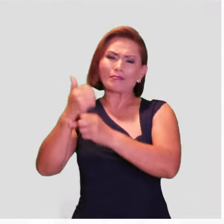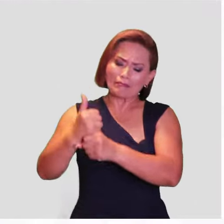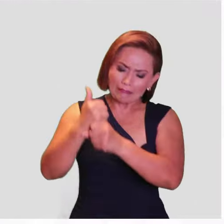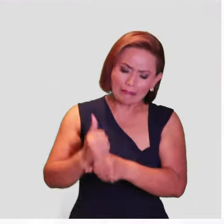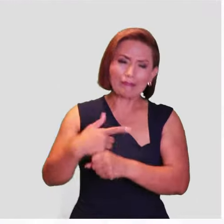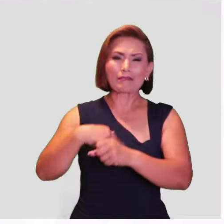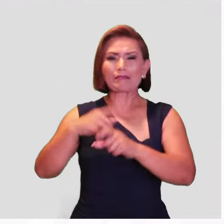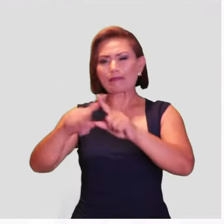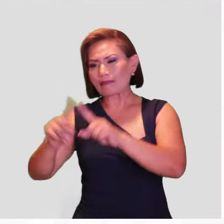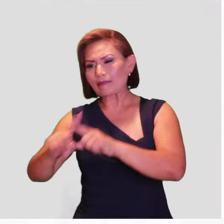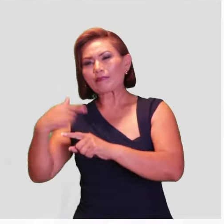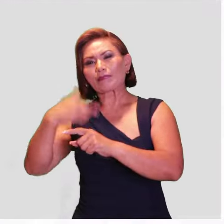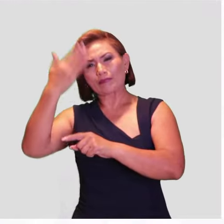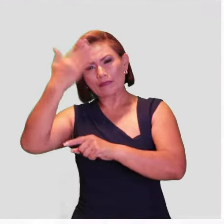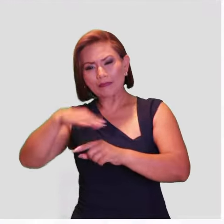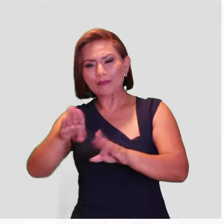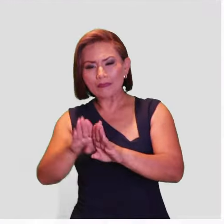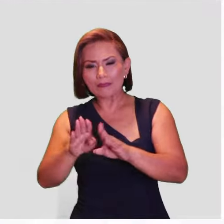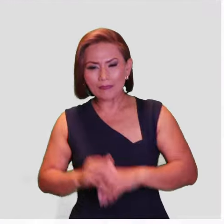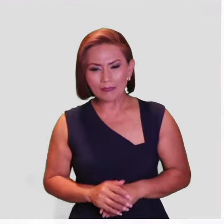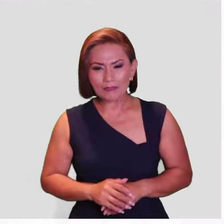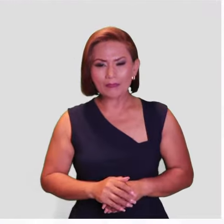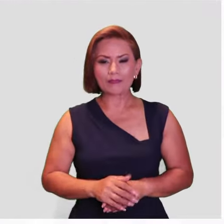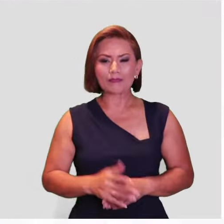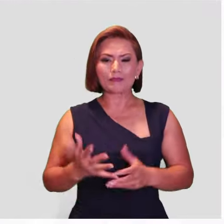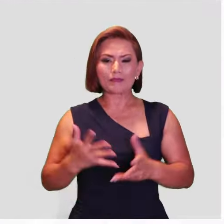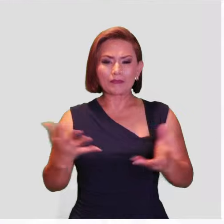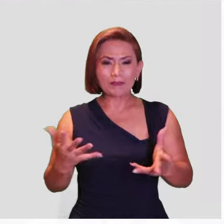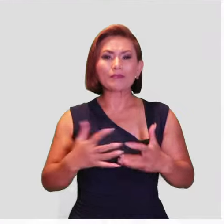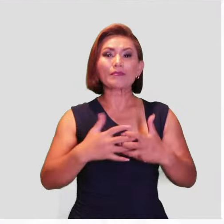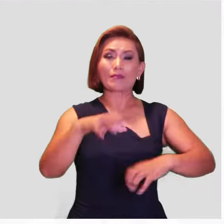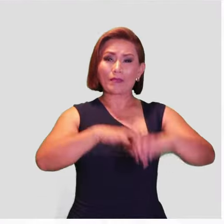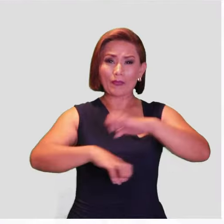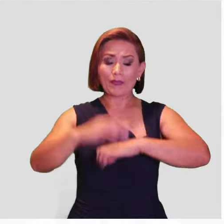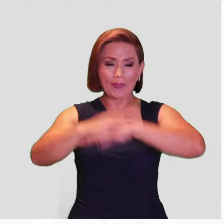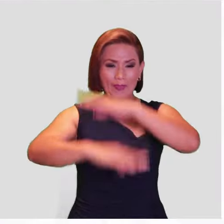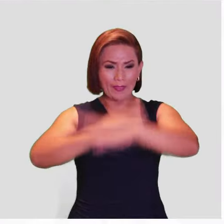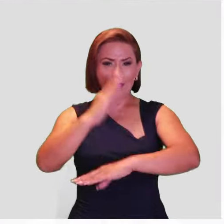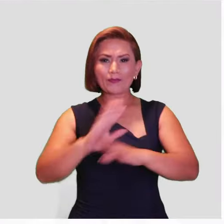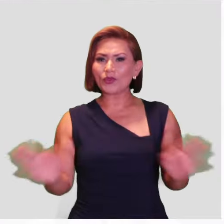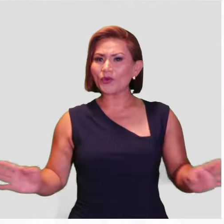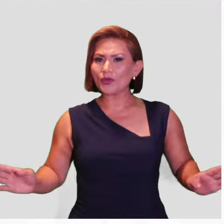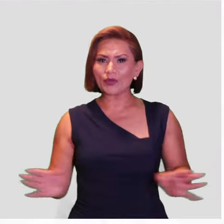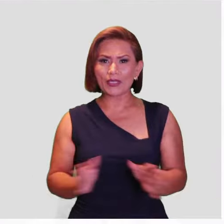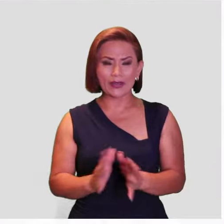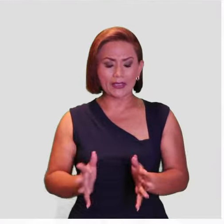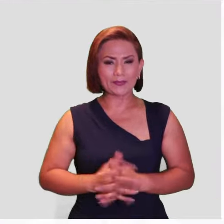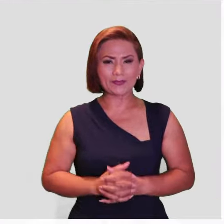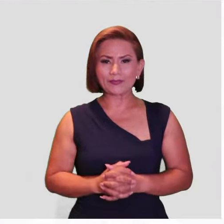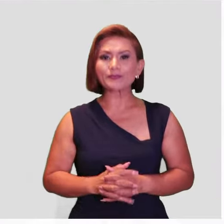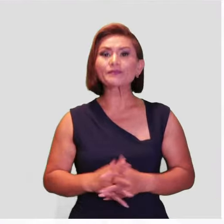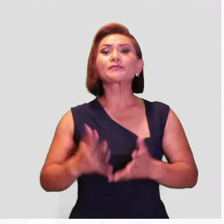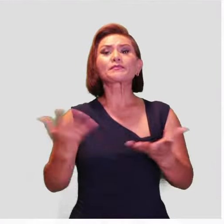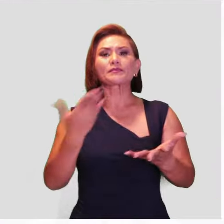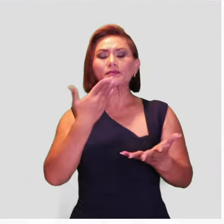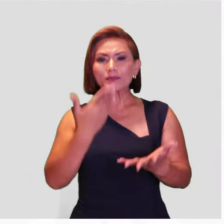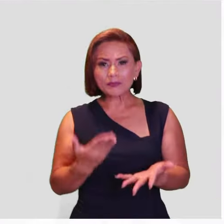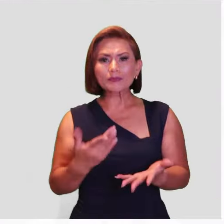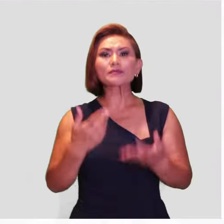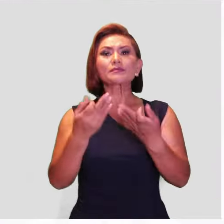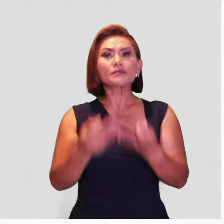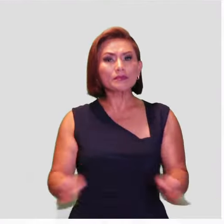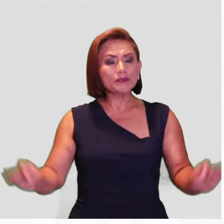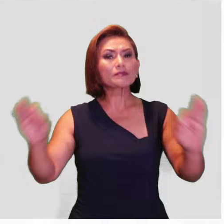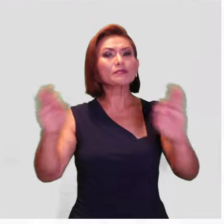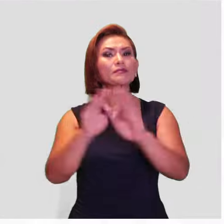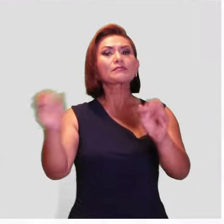persona. Conozco el éxito y así como he hecho empresas exitosas, voy a ser un gobierno exitoso. Votar por la